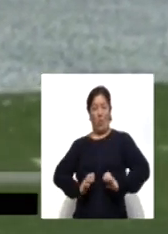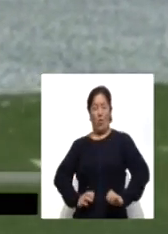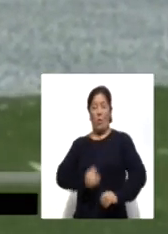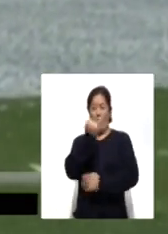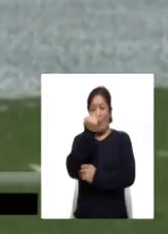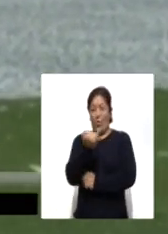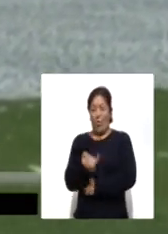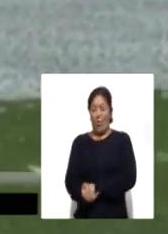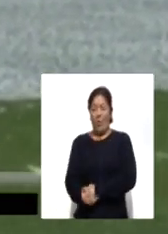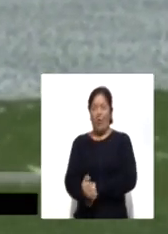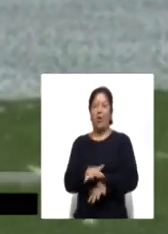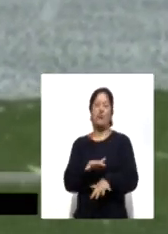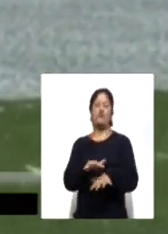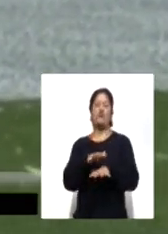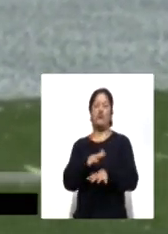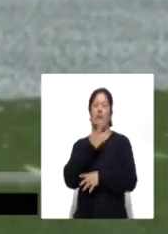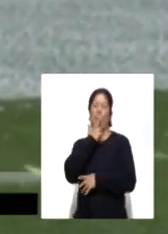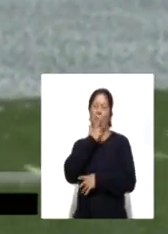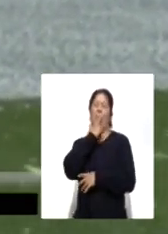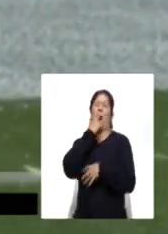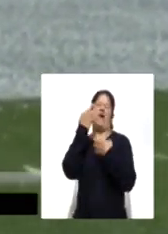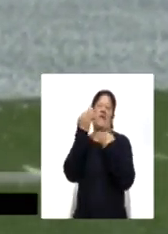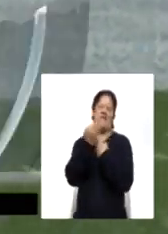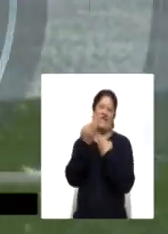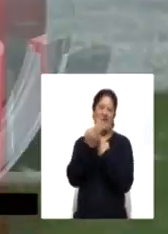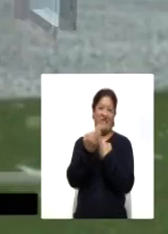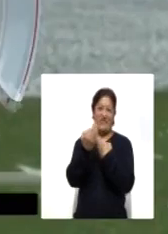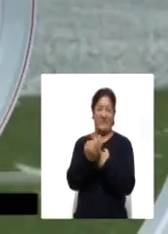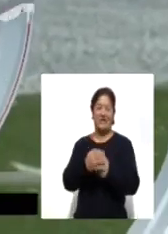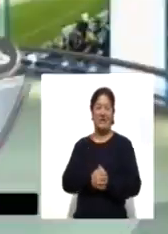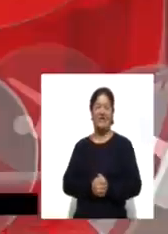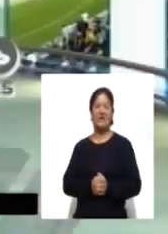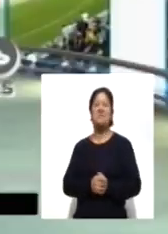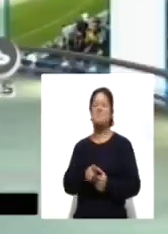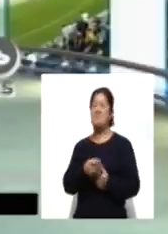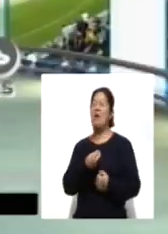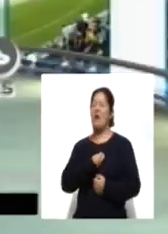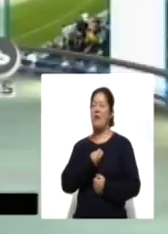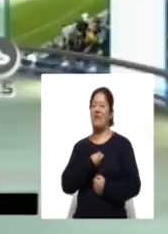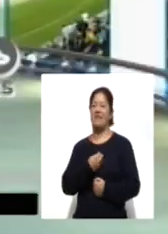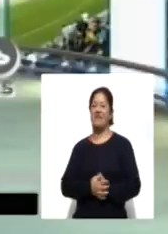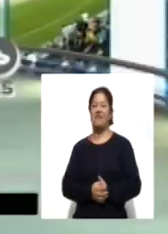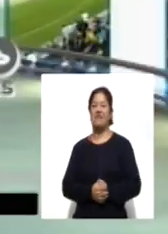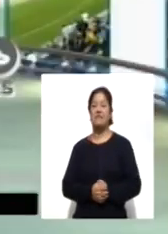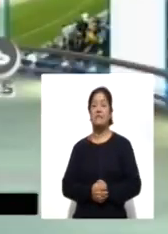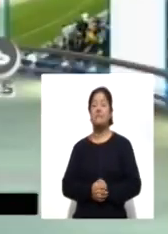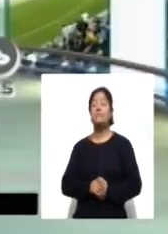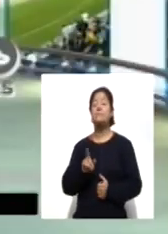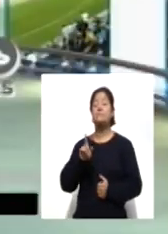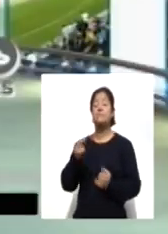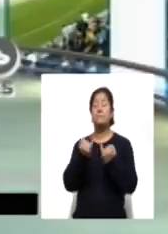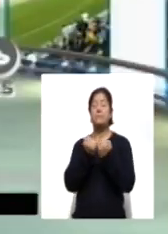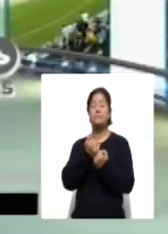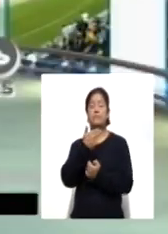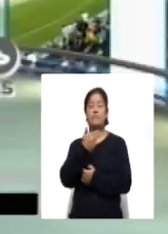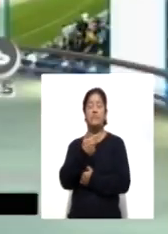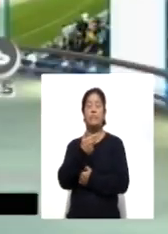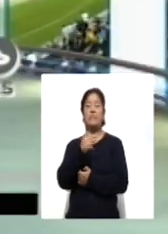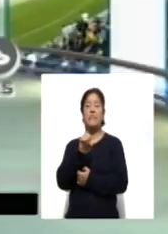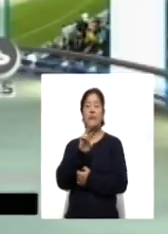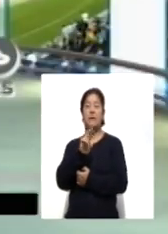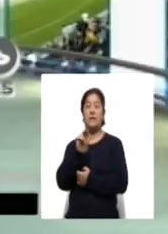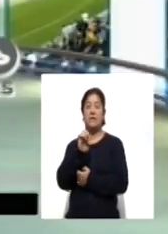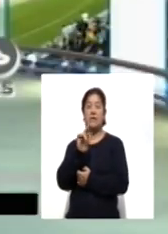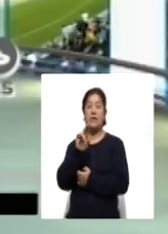él desafiando las frías temperaturas sin camiseta. El mexicano también Héctor Herrera realizó un muñeco de